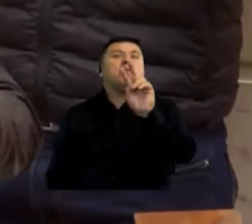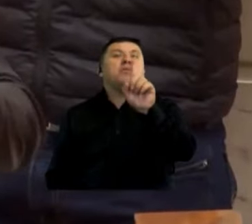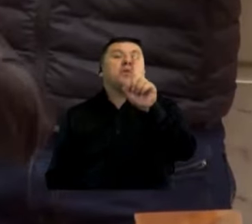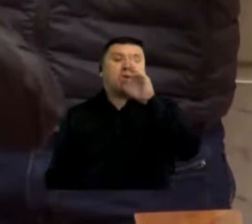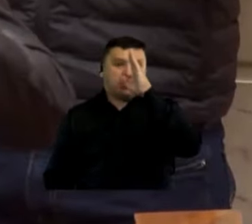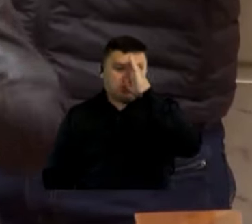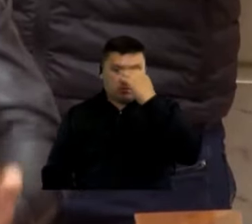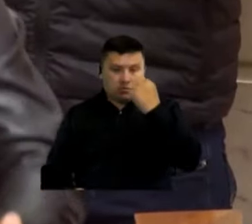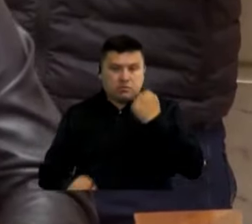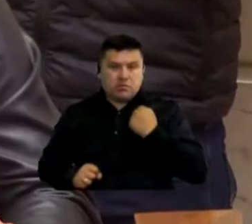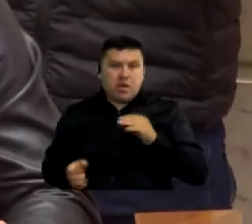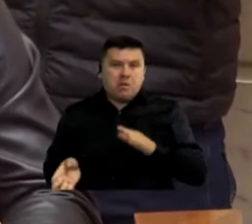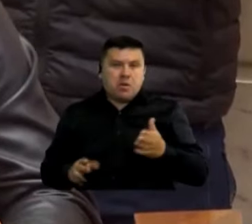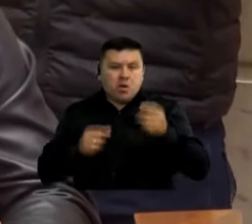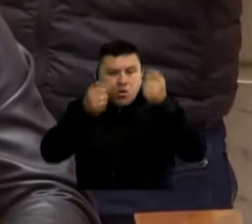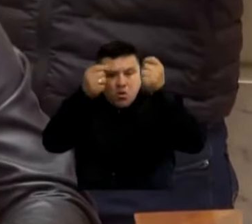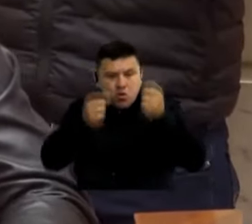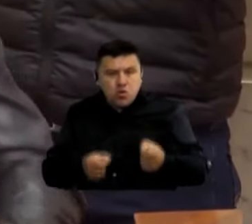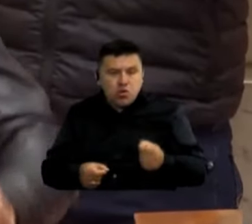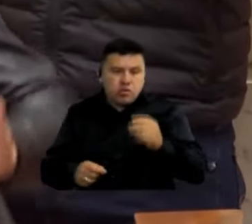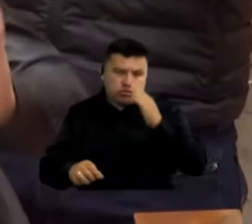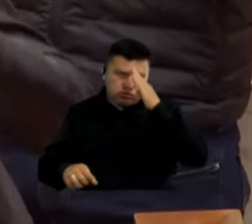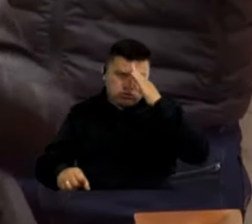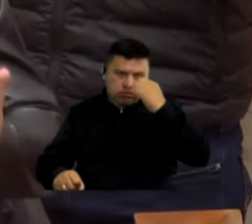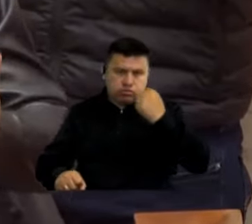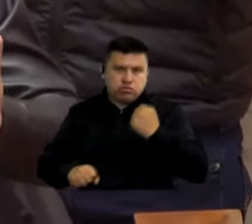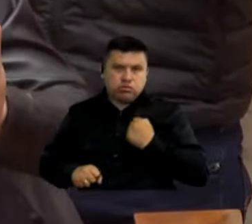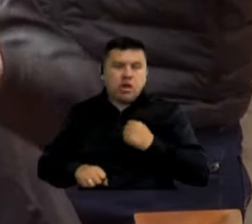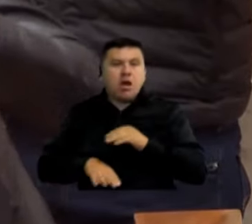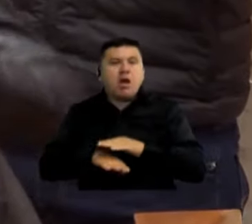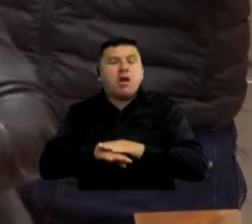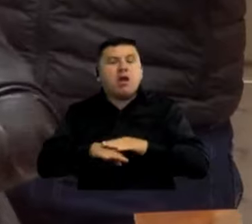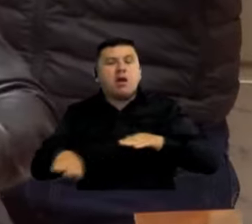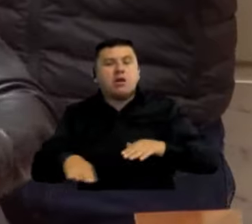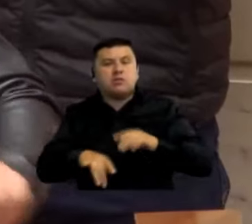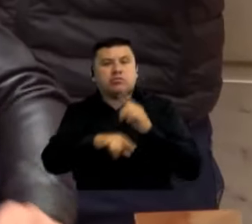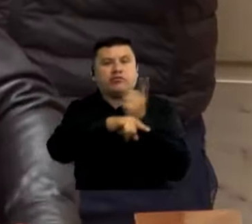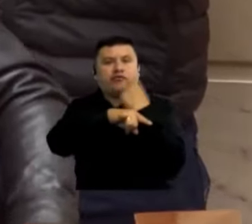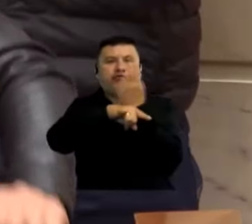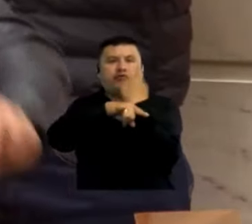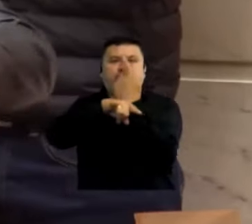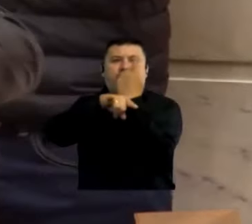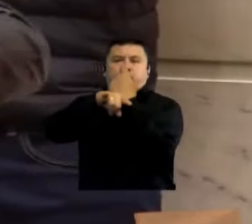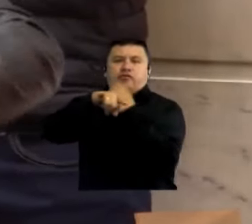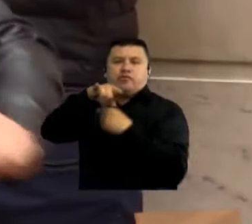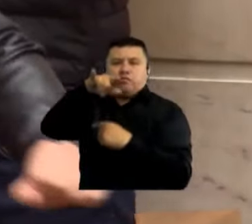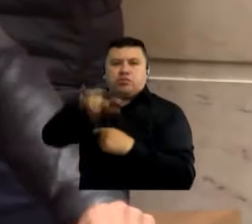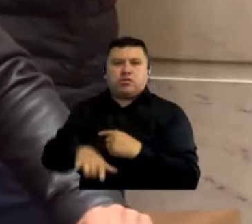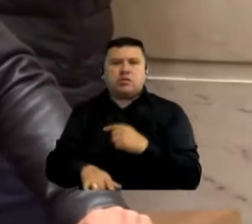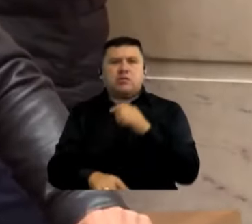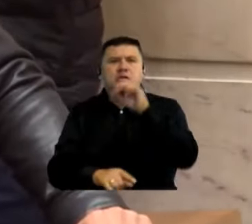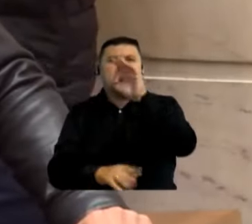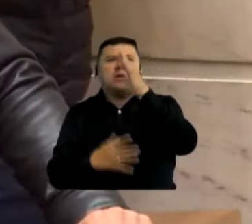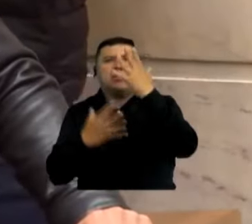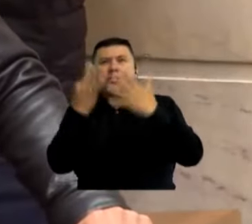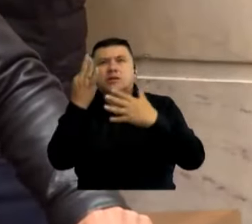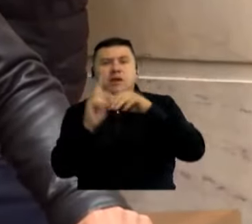militares muertos por la caída de 5 helicópteros en tan solo 13